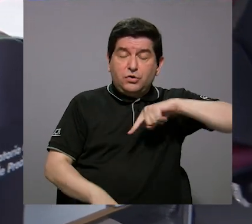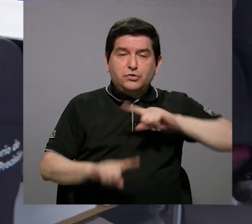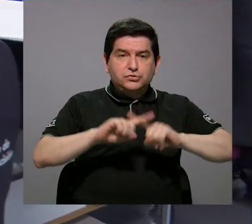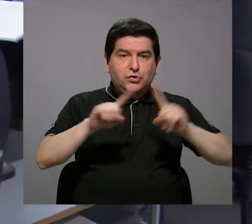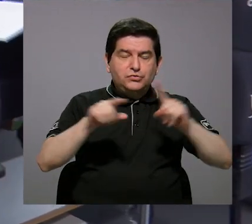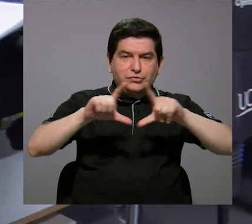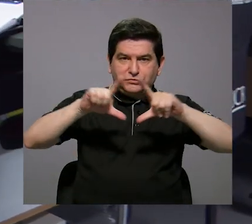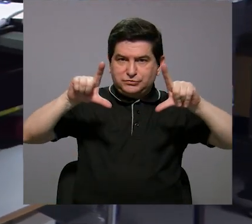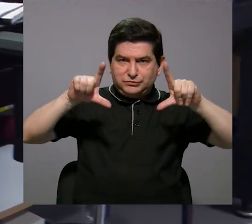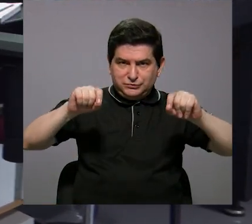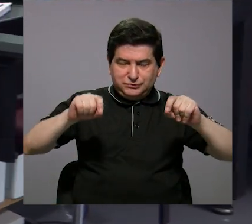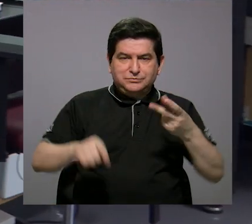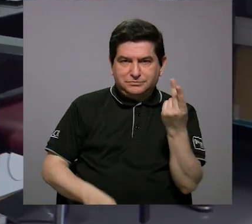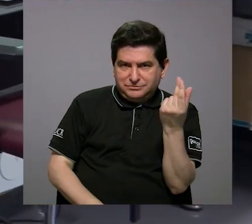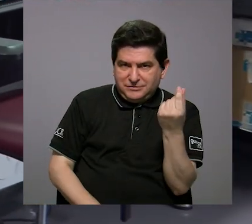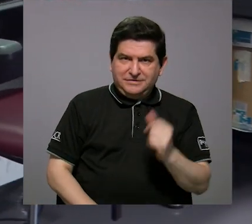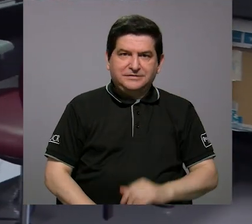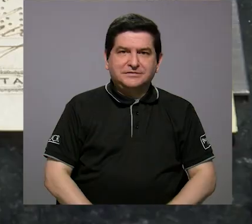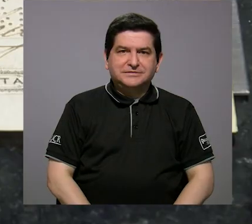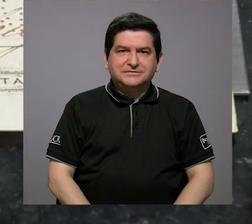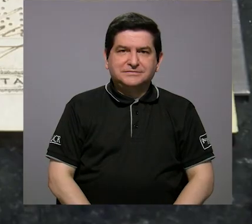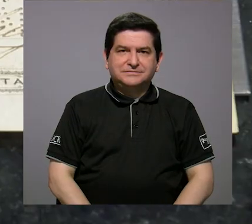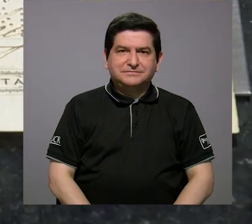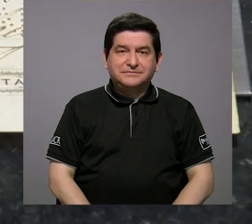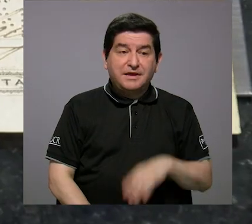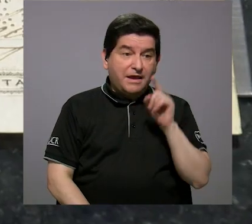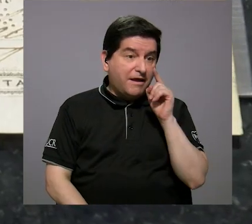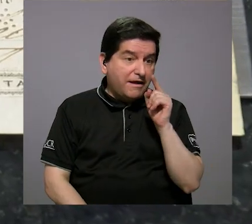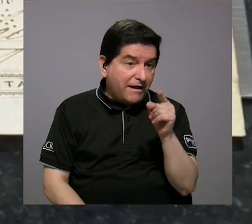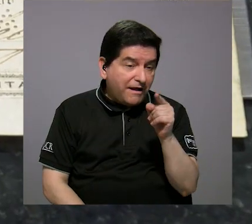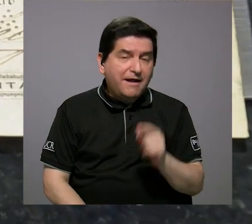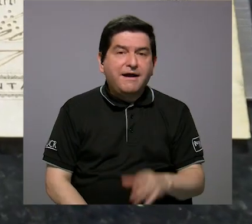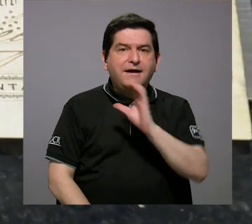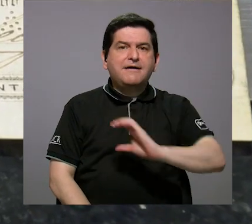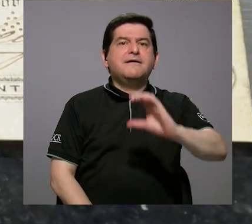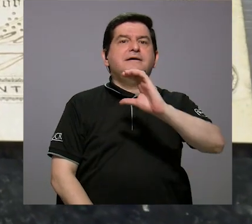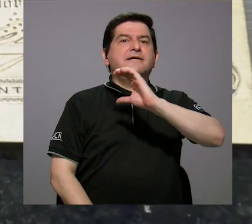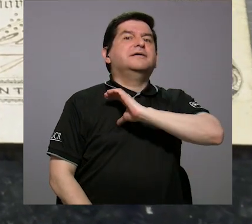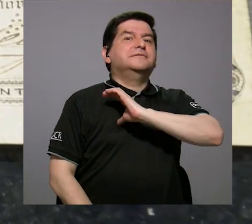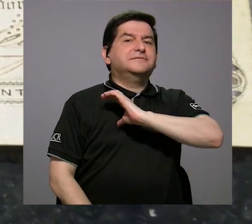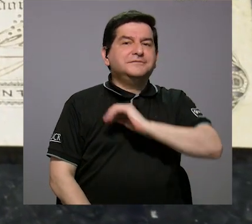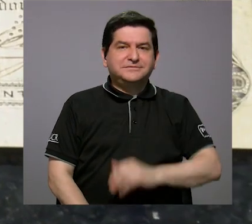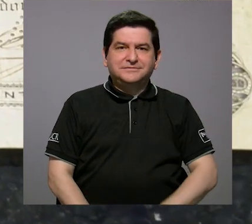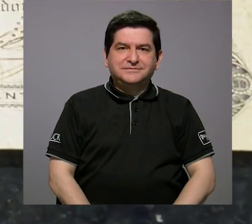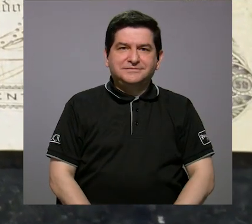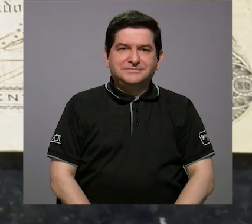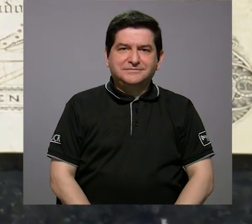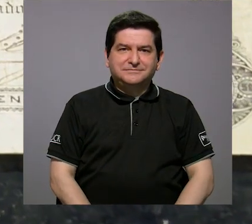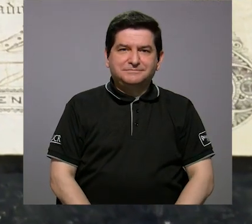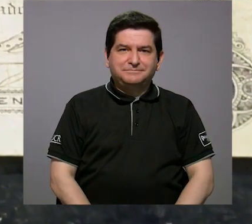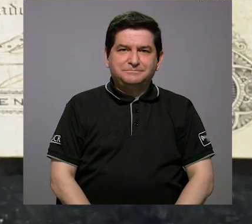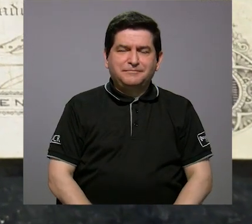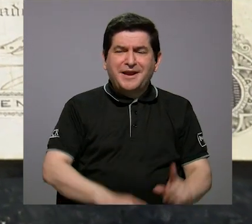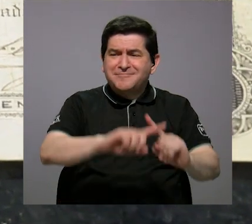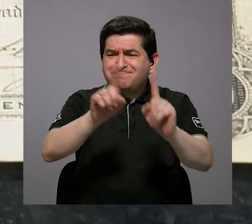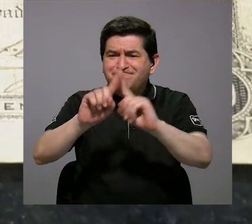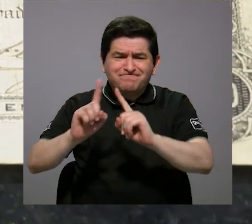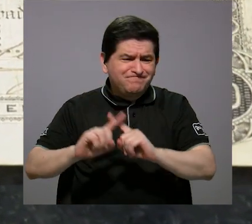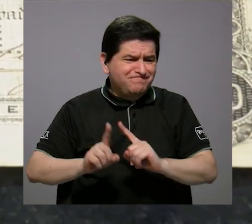serie de billetes que tienen la particularidad de que